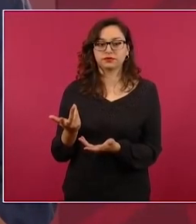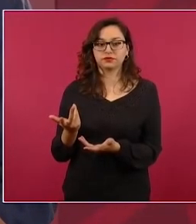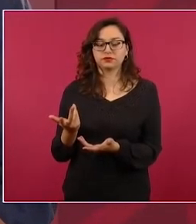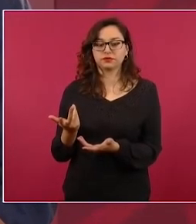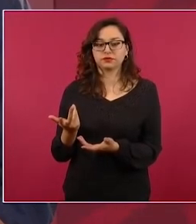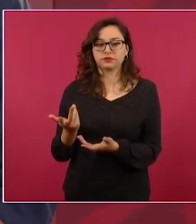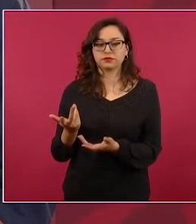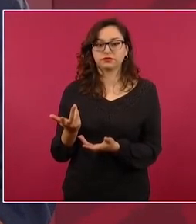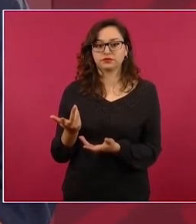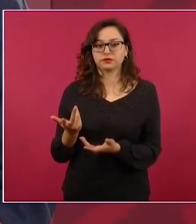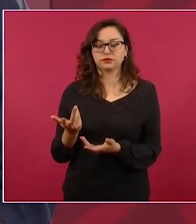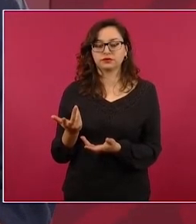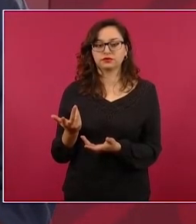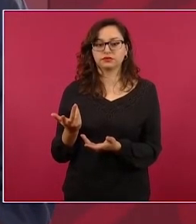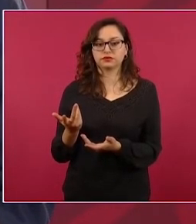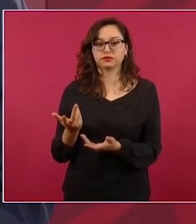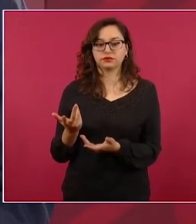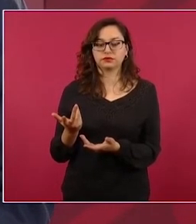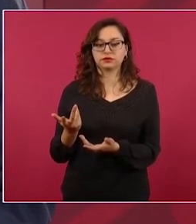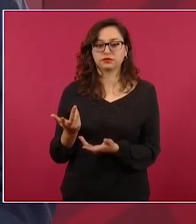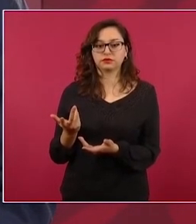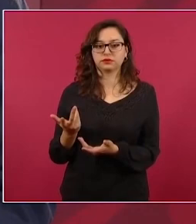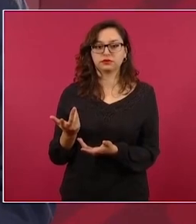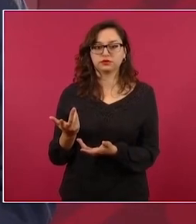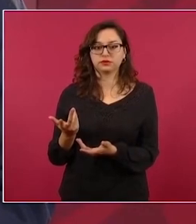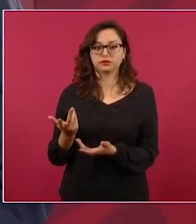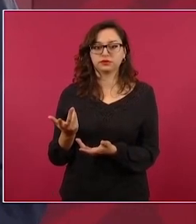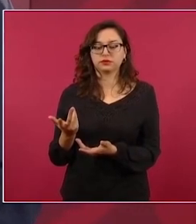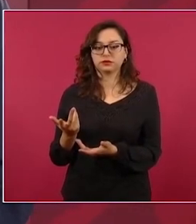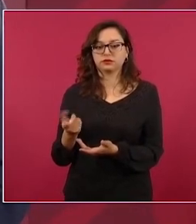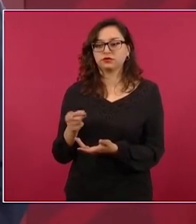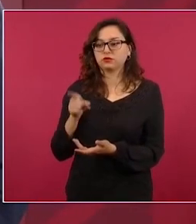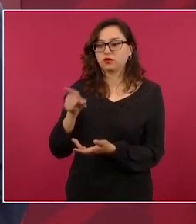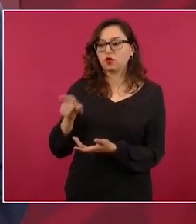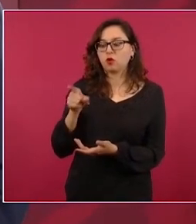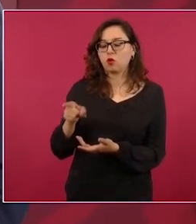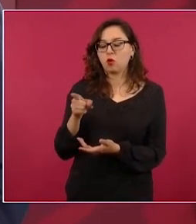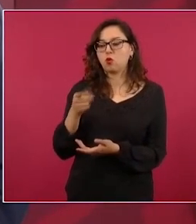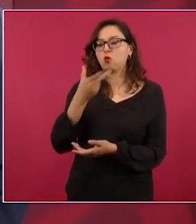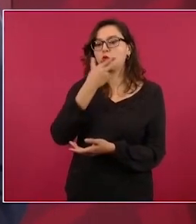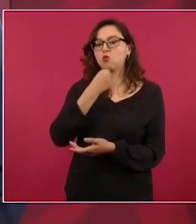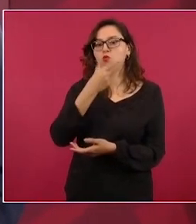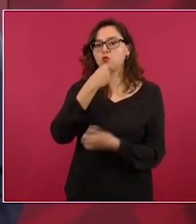Un joven que está terminando su doctorado,